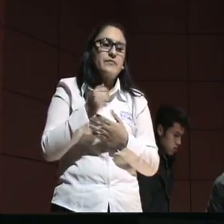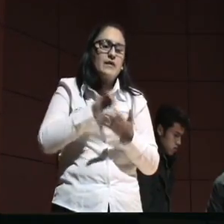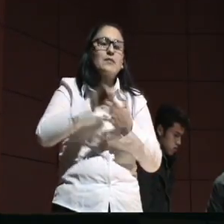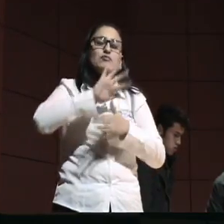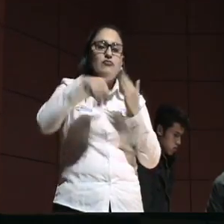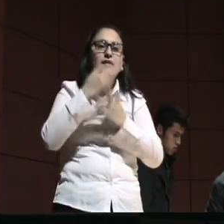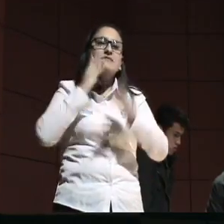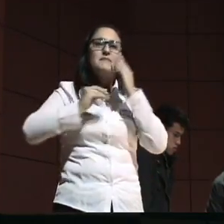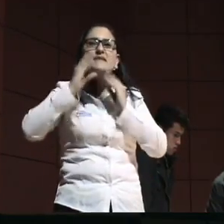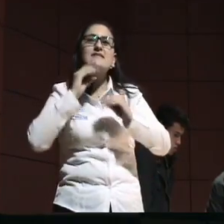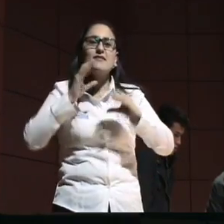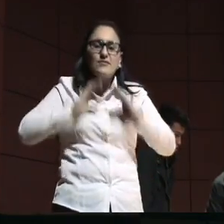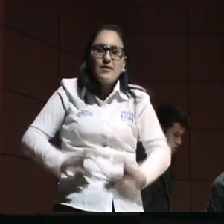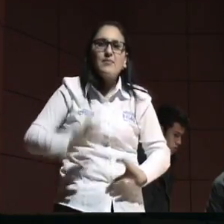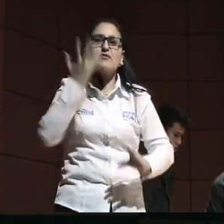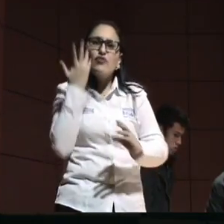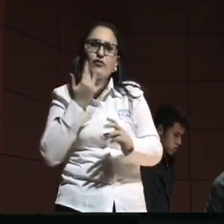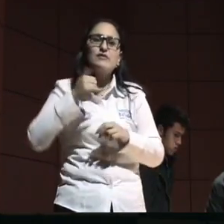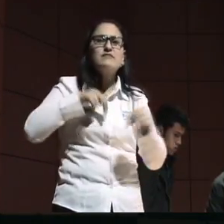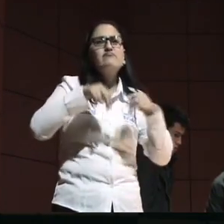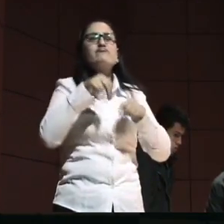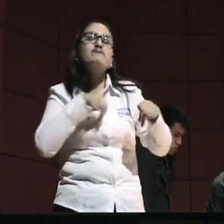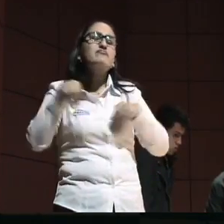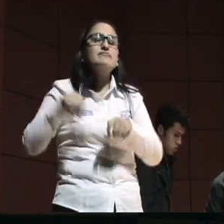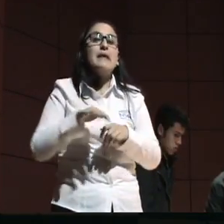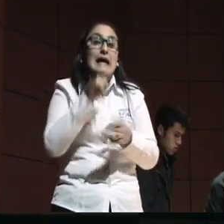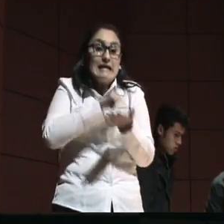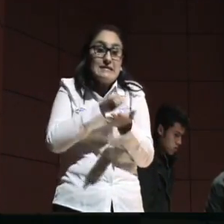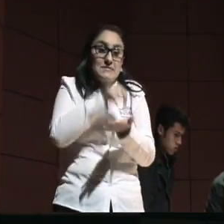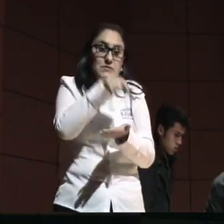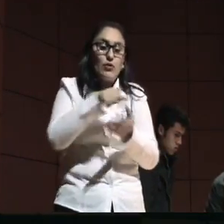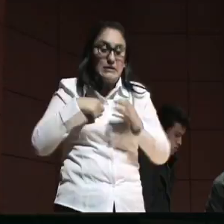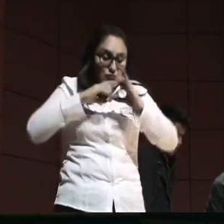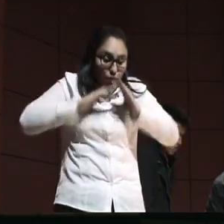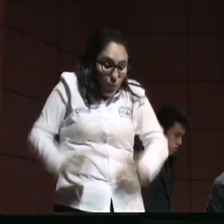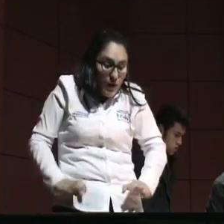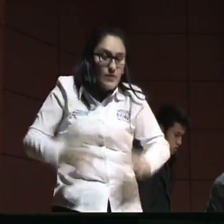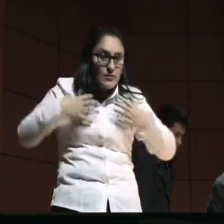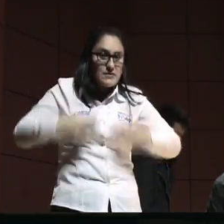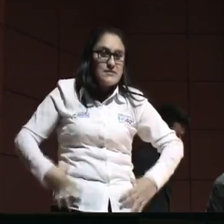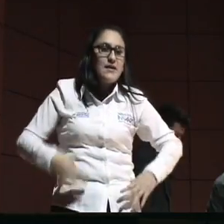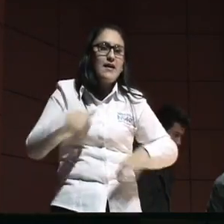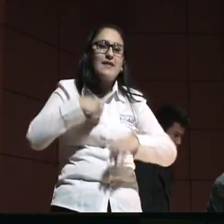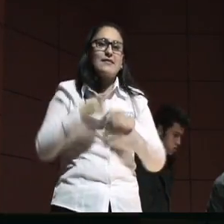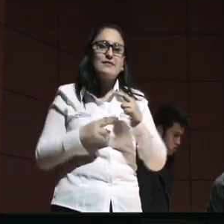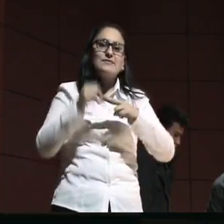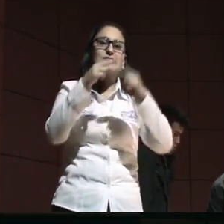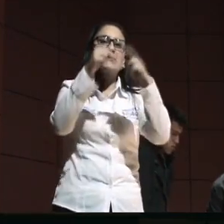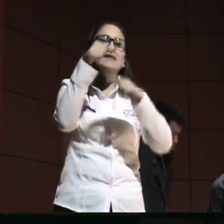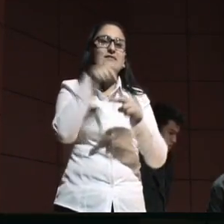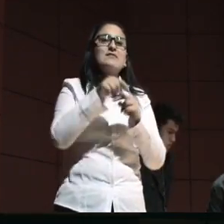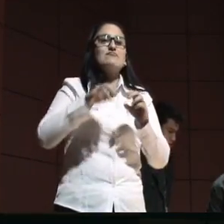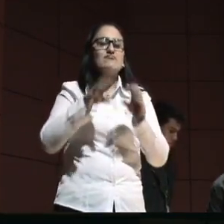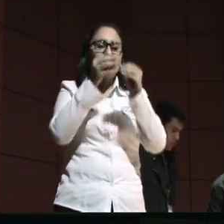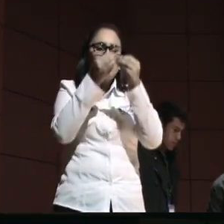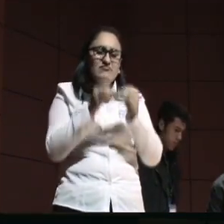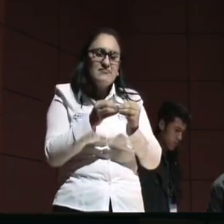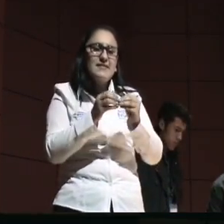toda su experiencia corporal en el día a día. Asimismo, estos cuerpos van a ser construidos y